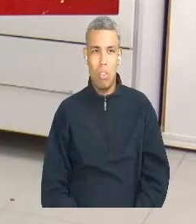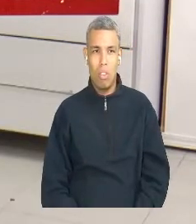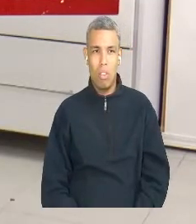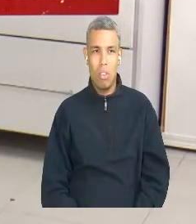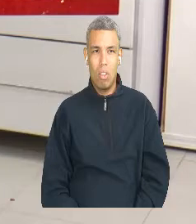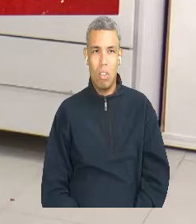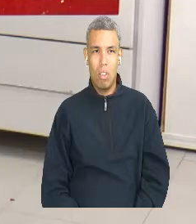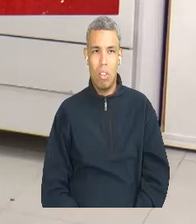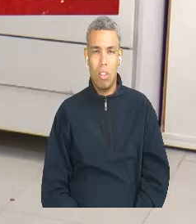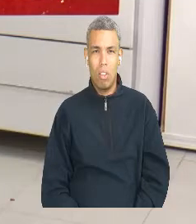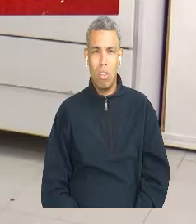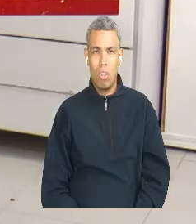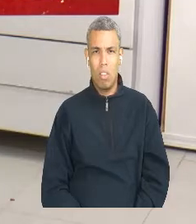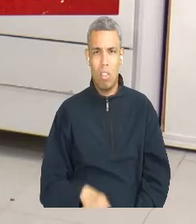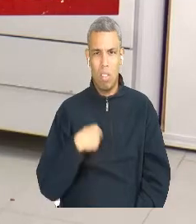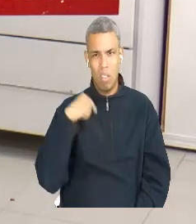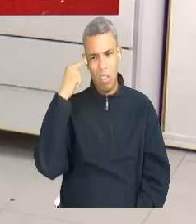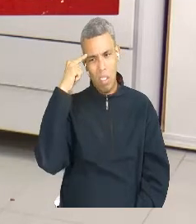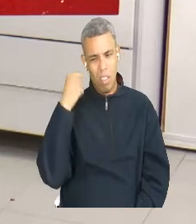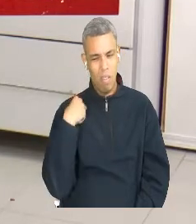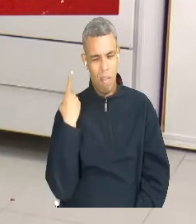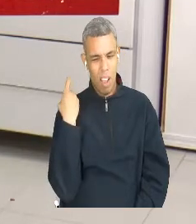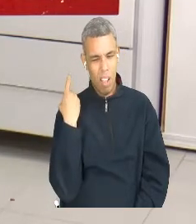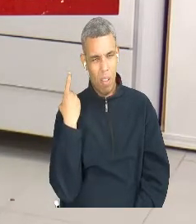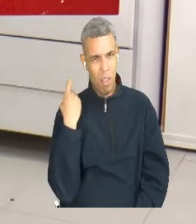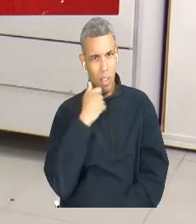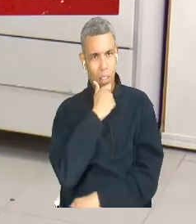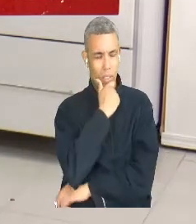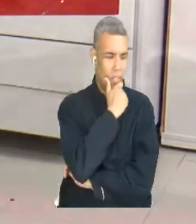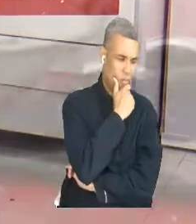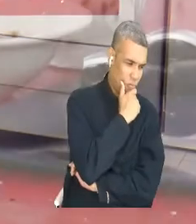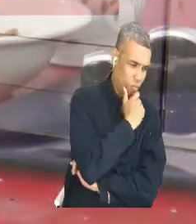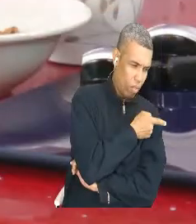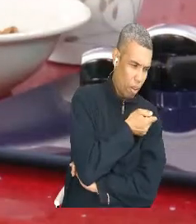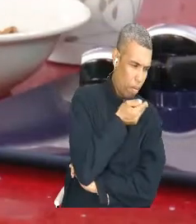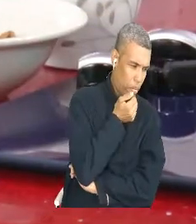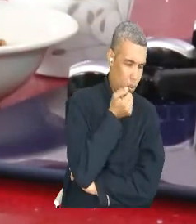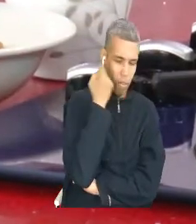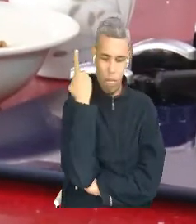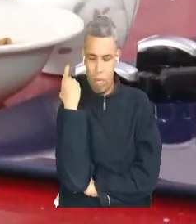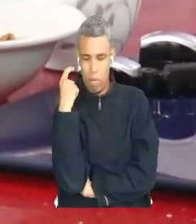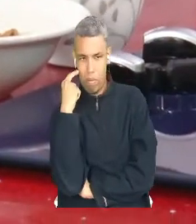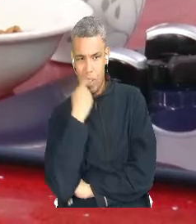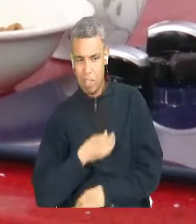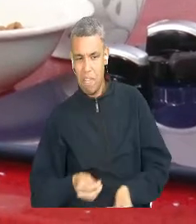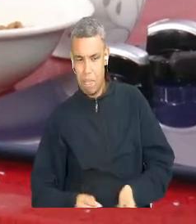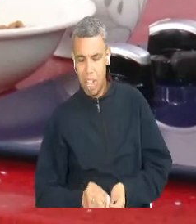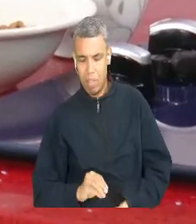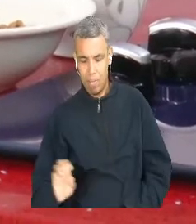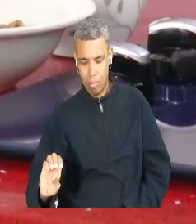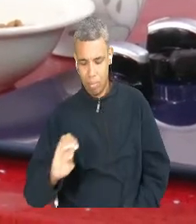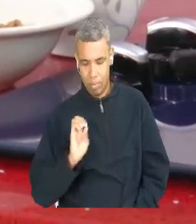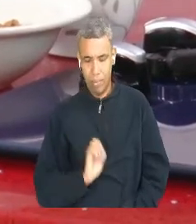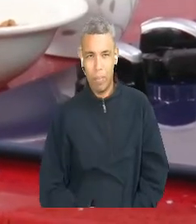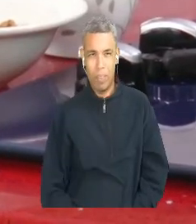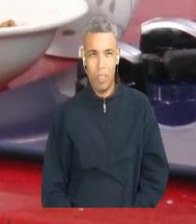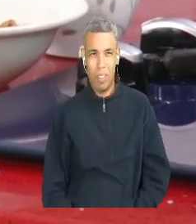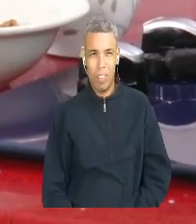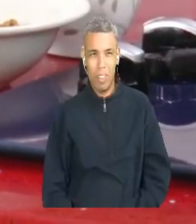que me quedo aquí como muy pelado. Ahora que veo tu plato allá. Esa es la idea. Y